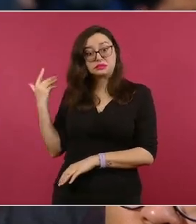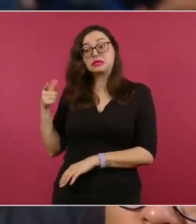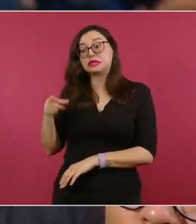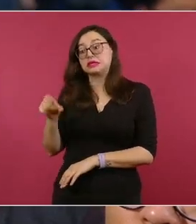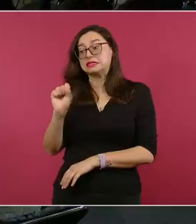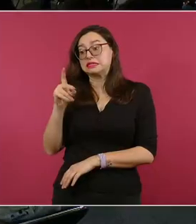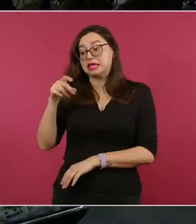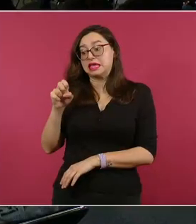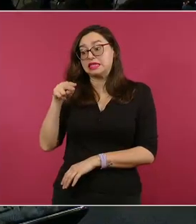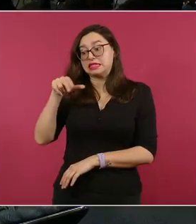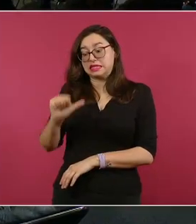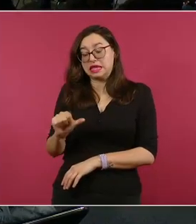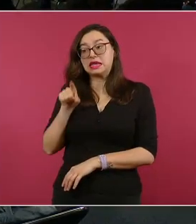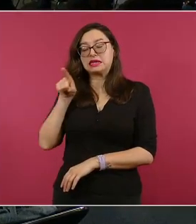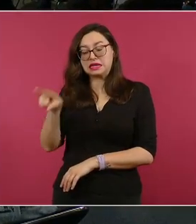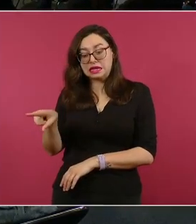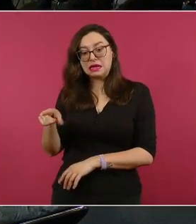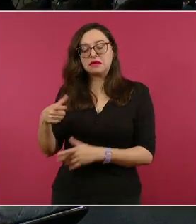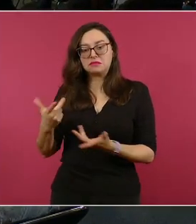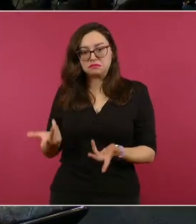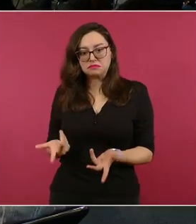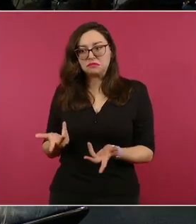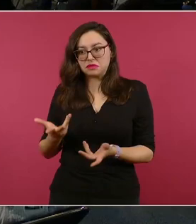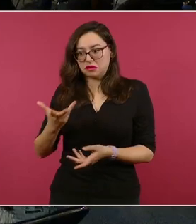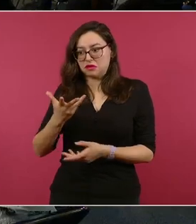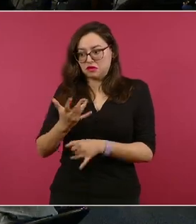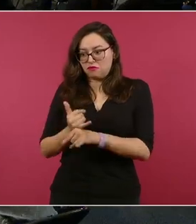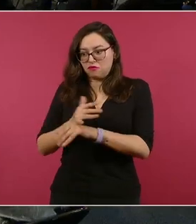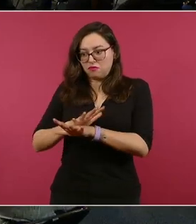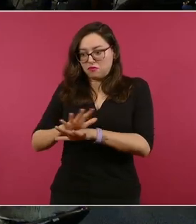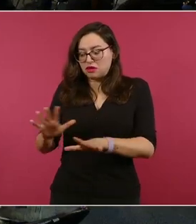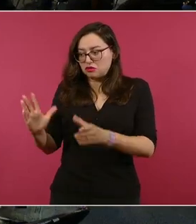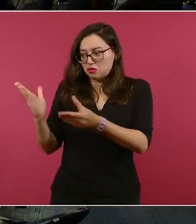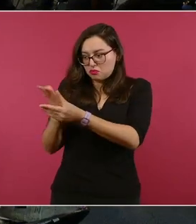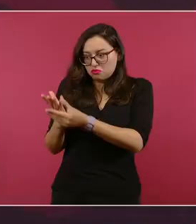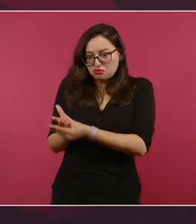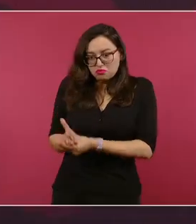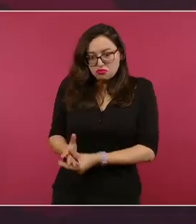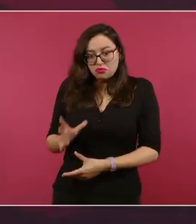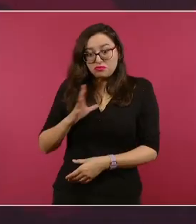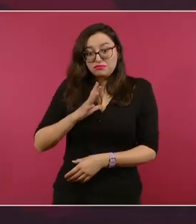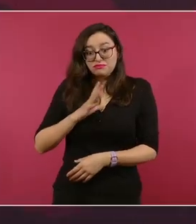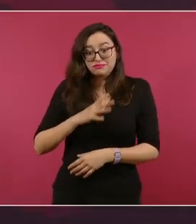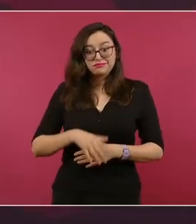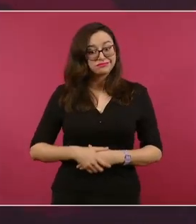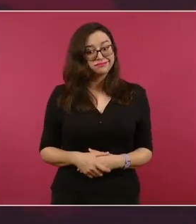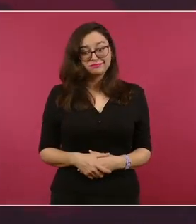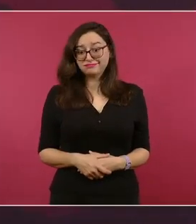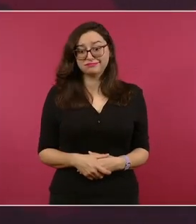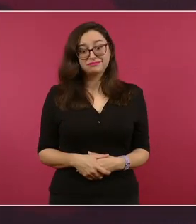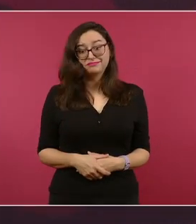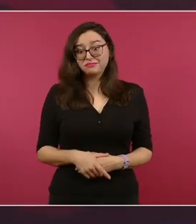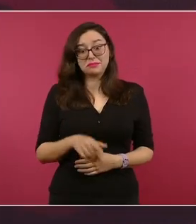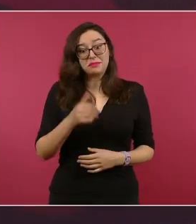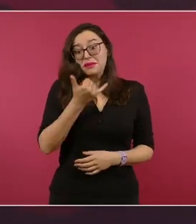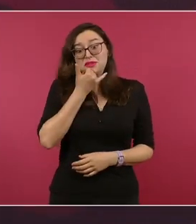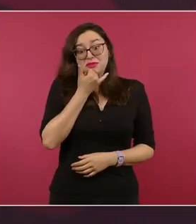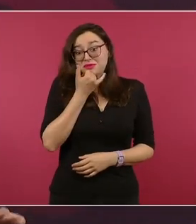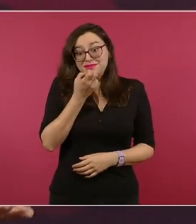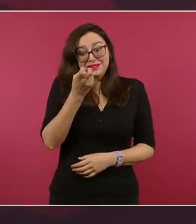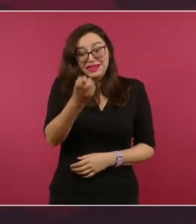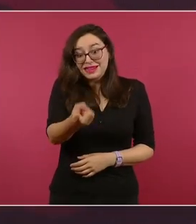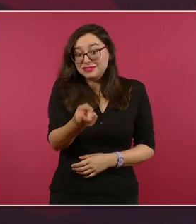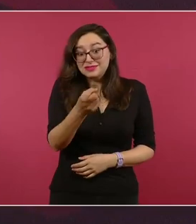SEDENA como institución sí de seguridad y que vigilaba. Pero es que todo lo que me estás planteando es falso. Entonces, o sea, no